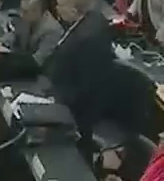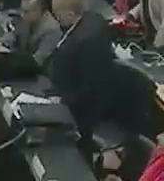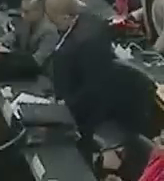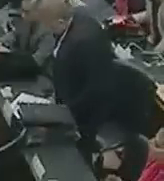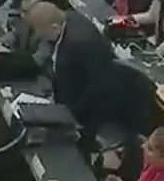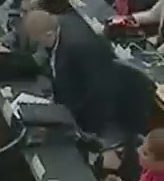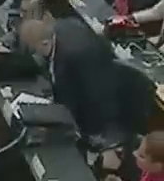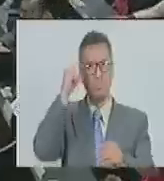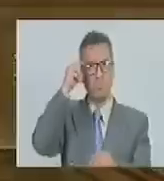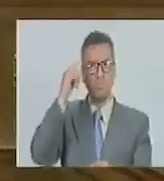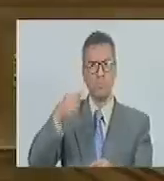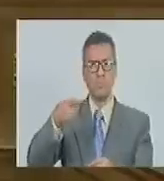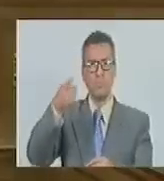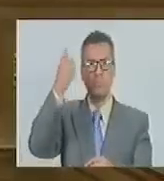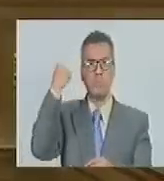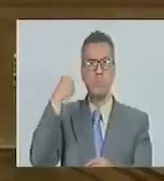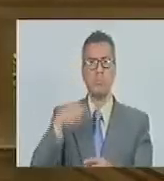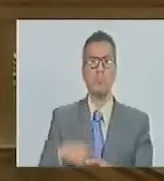El día de ayer